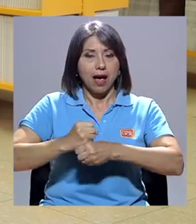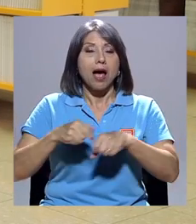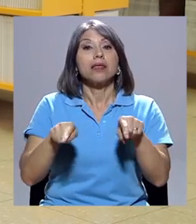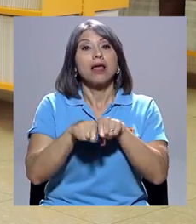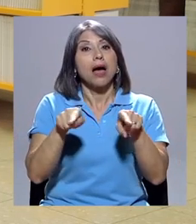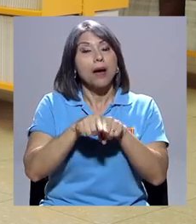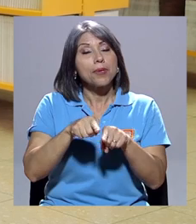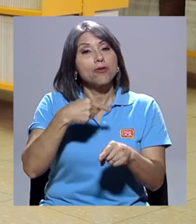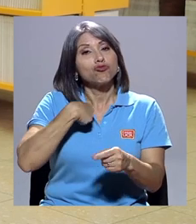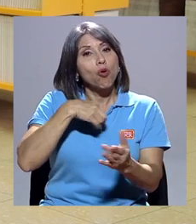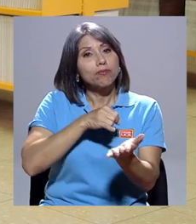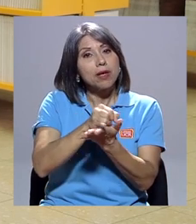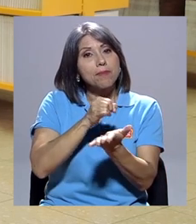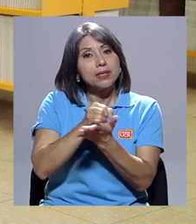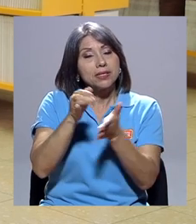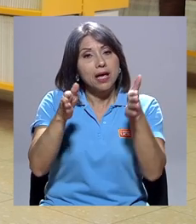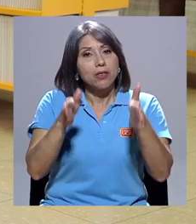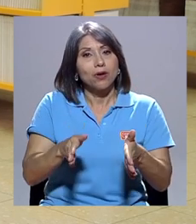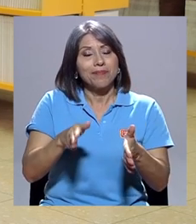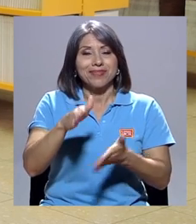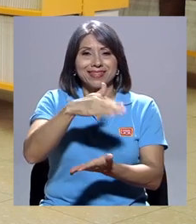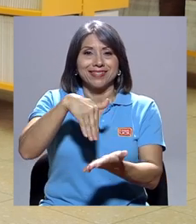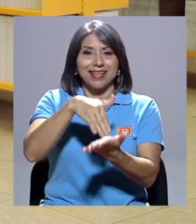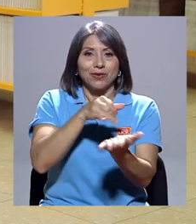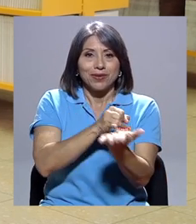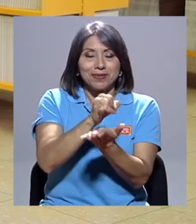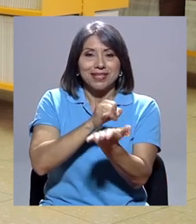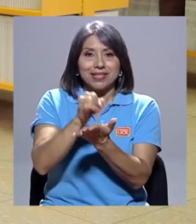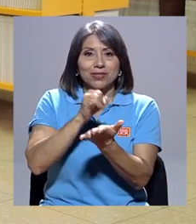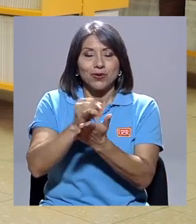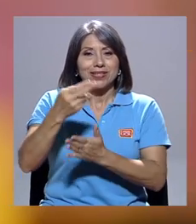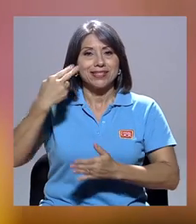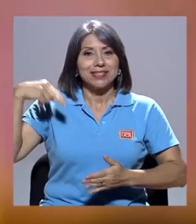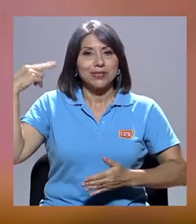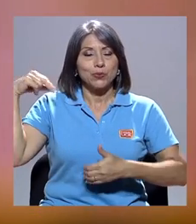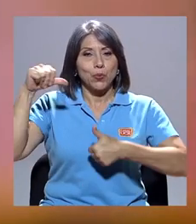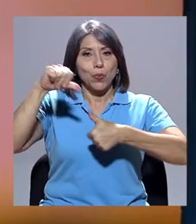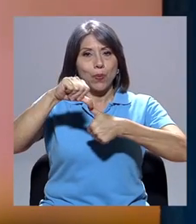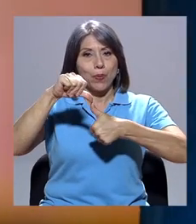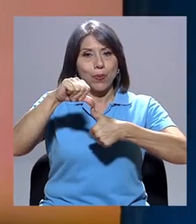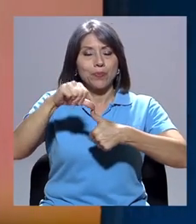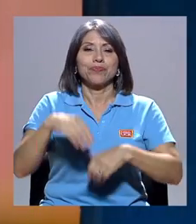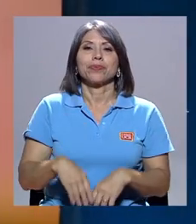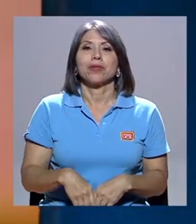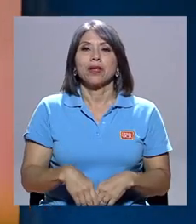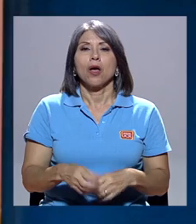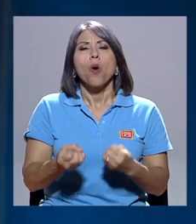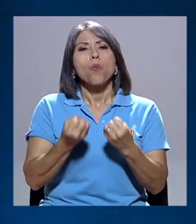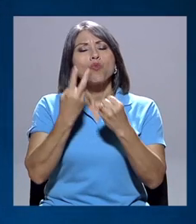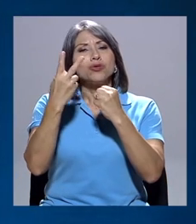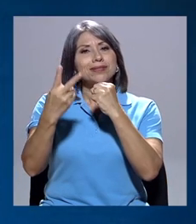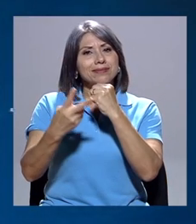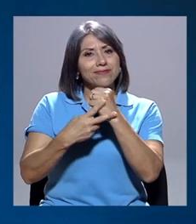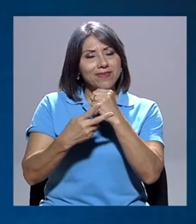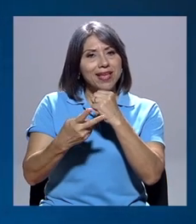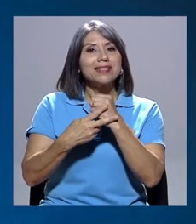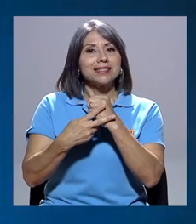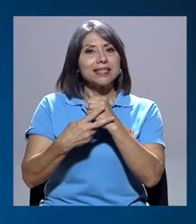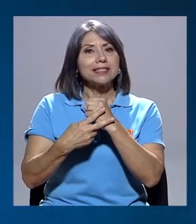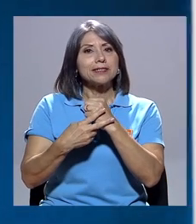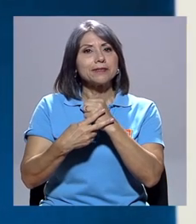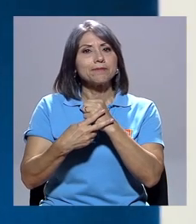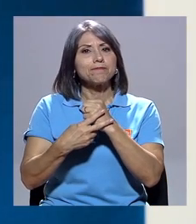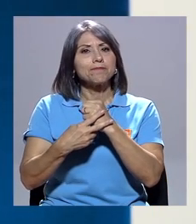sido investigadora del Centro de Investigaciones Históricas de América Central. Muchas veces se partió de